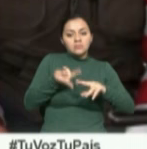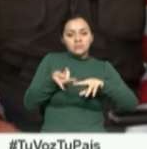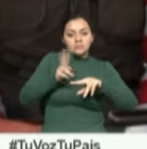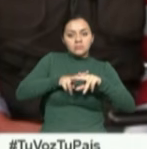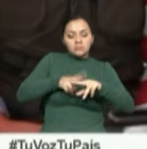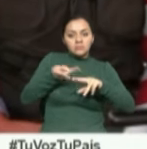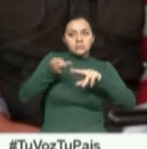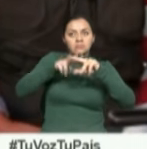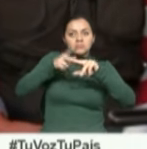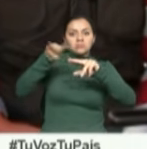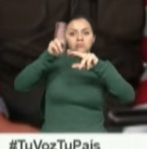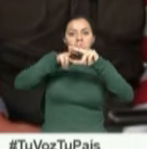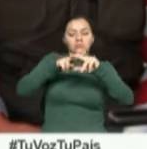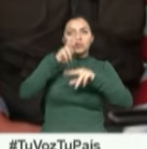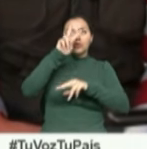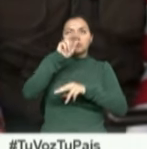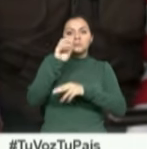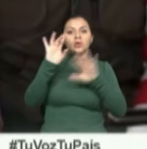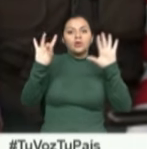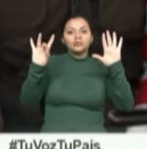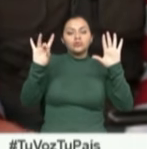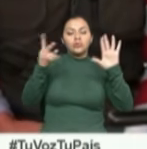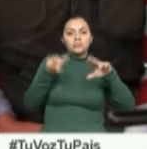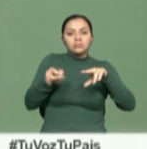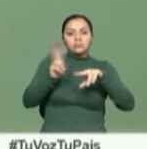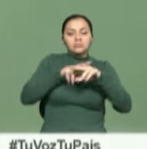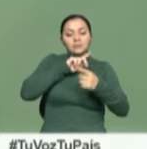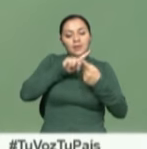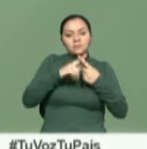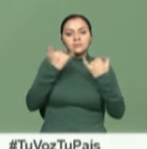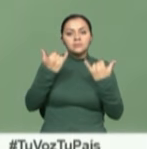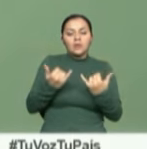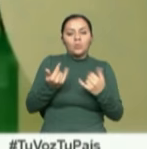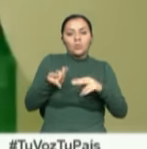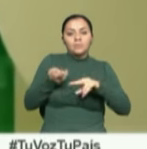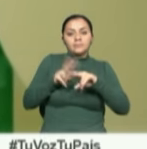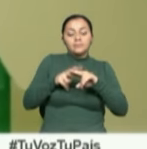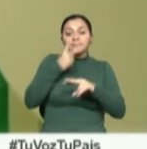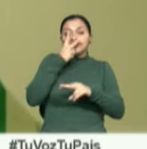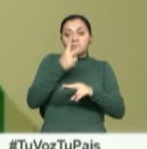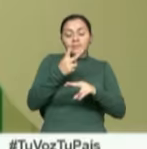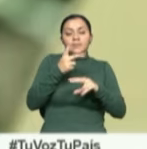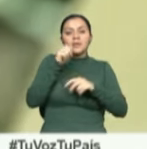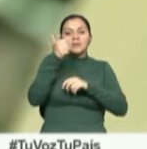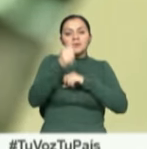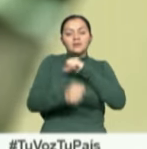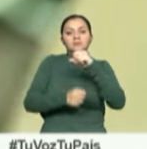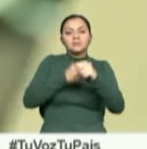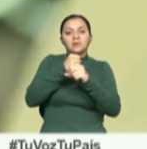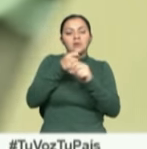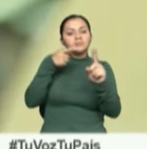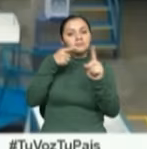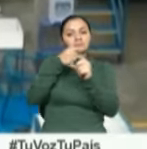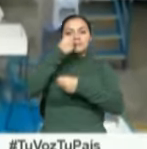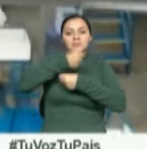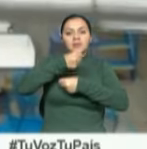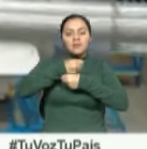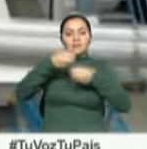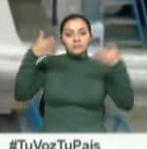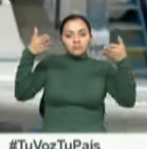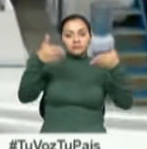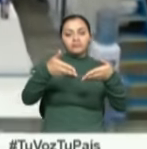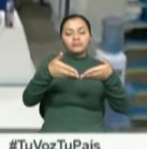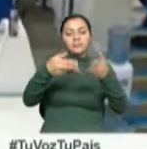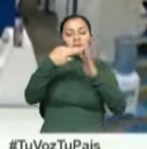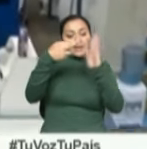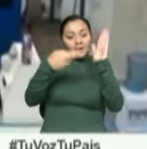el aumento desde el 2008 hasta la presente. Esta es sin duda la década ganada para los trabajadores. Hoy las reglas